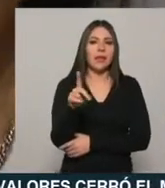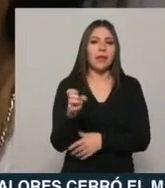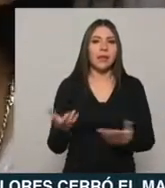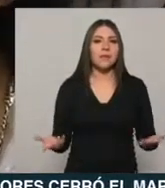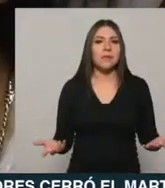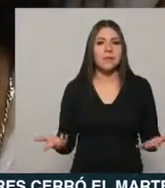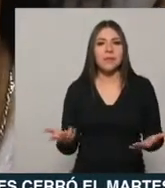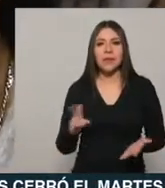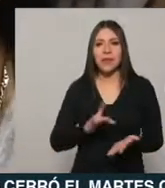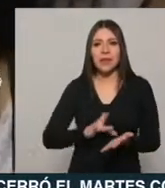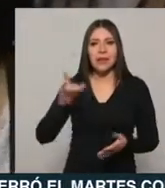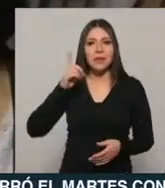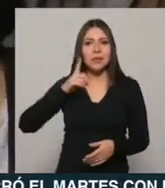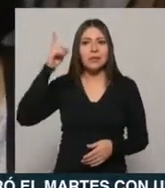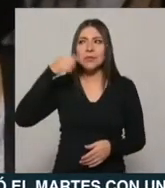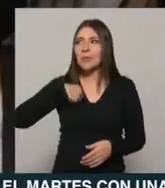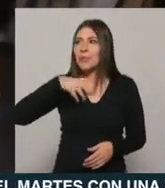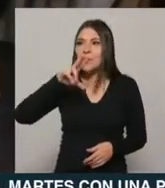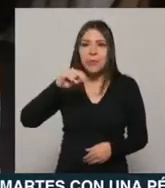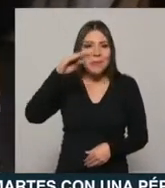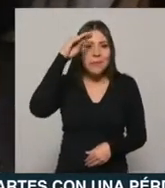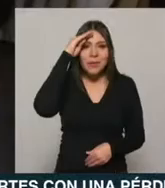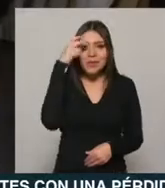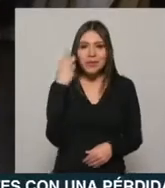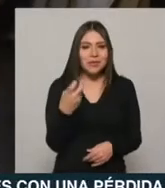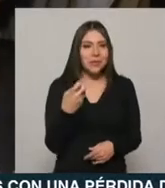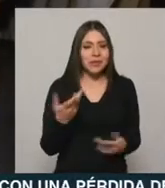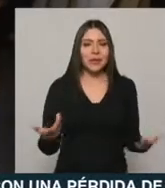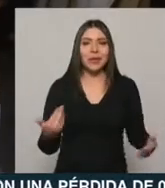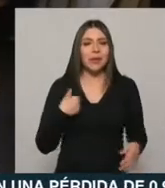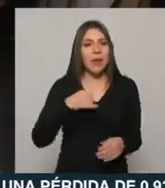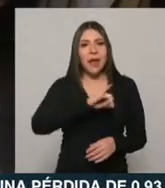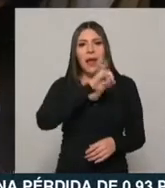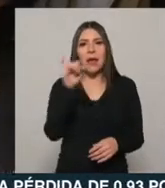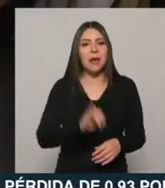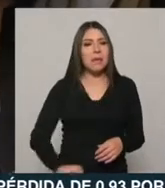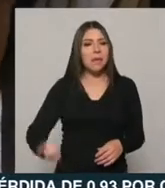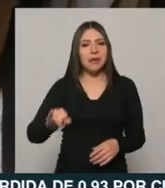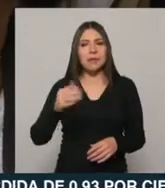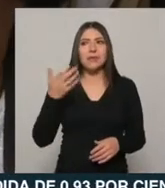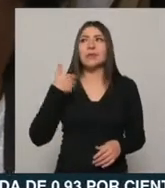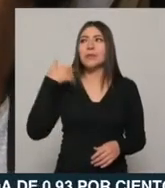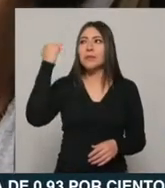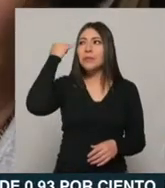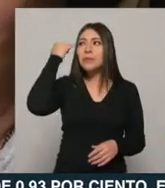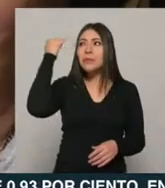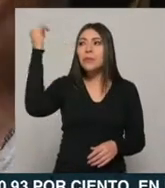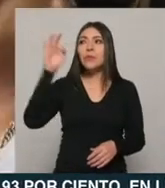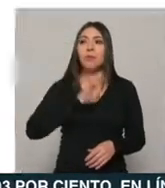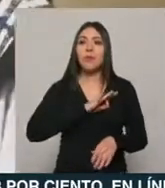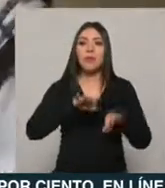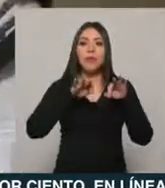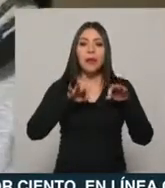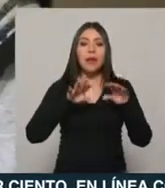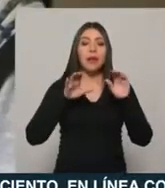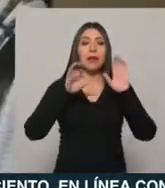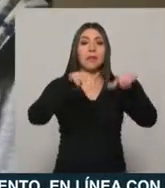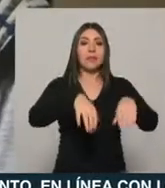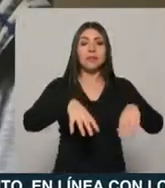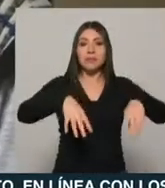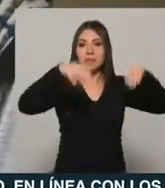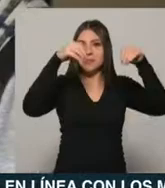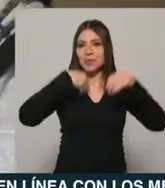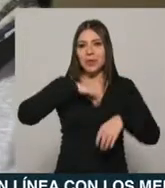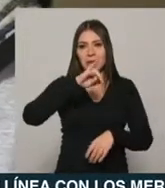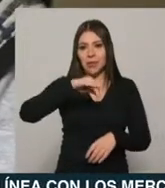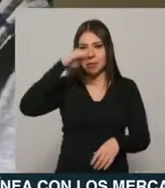sin pensarlo, porque yo nunca me imaginé llegar a trabajar en esos circos. Con los señores